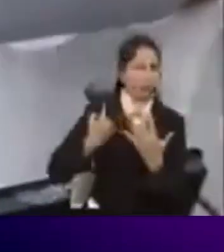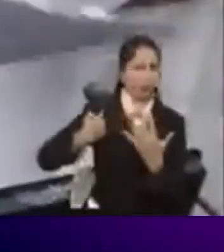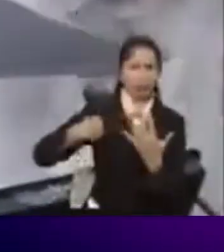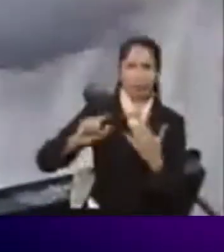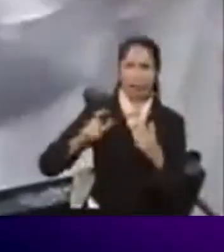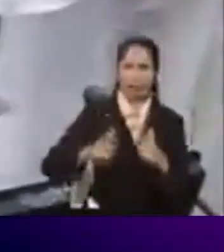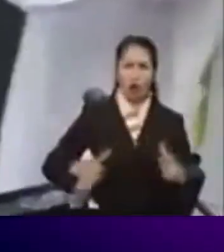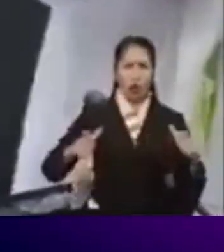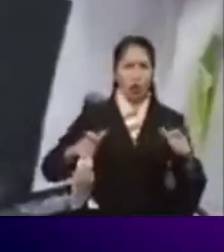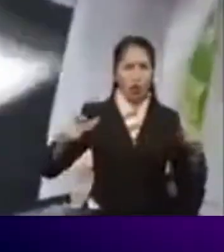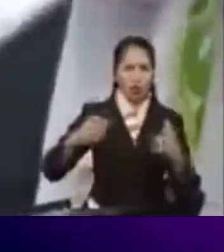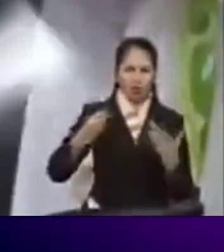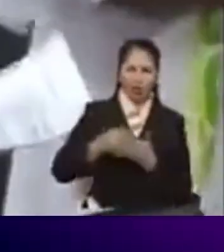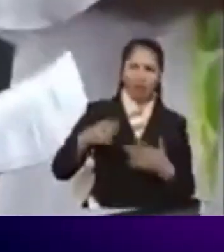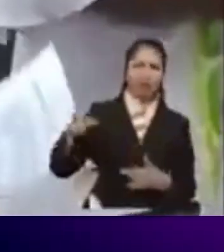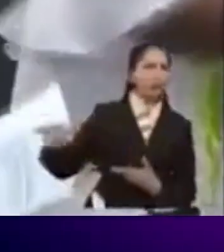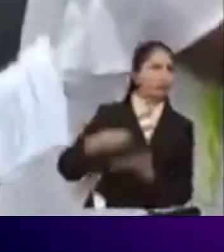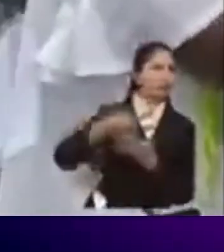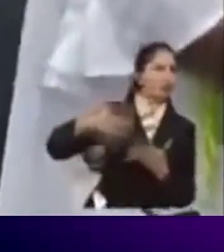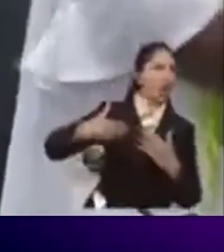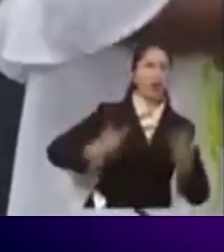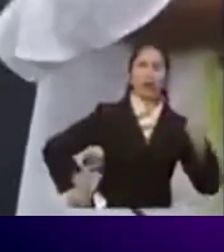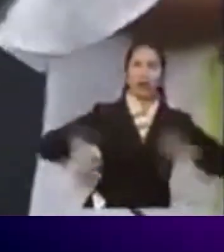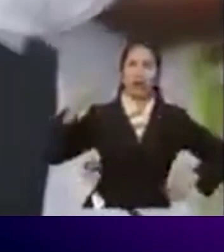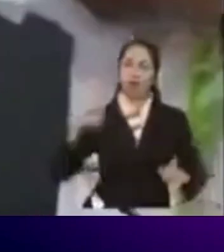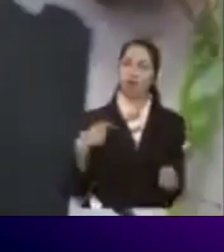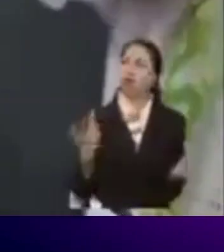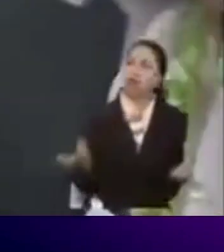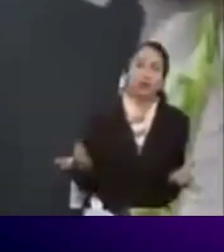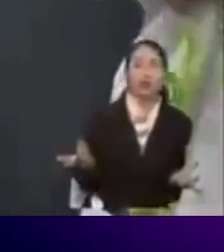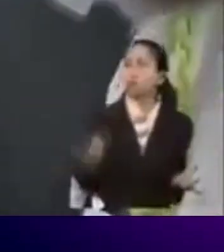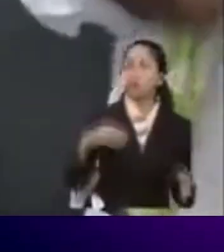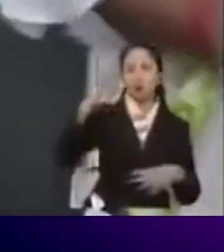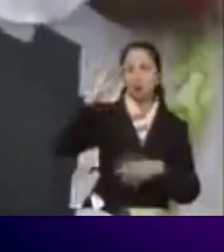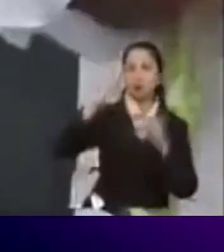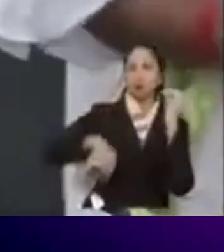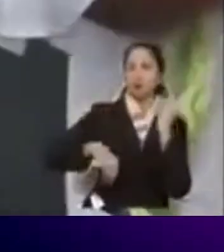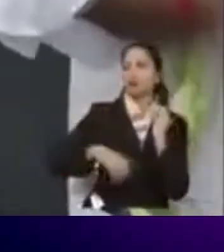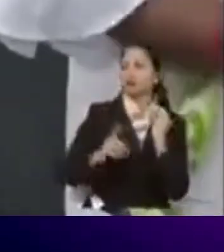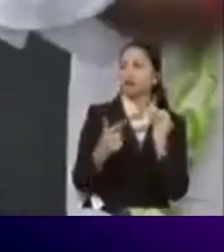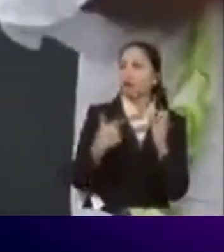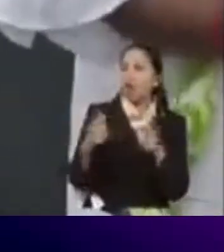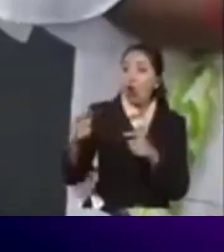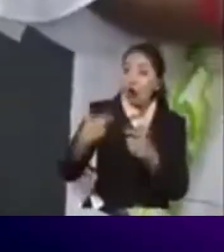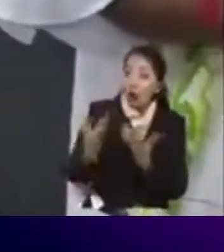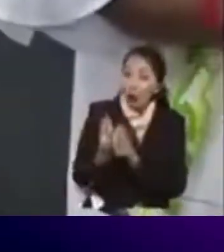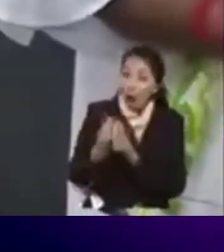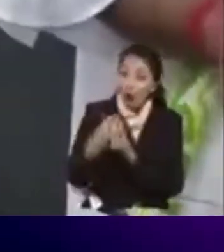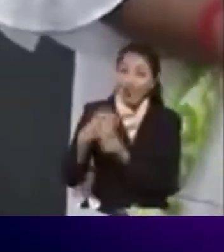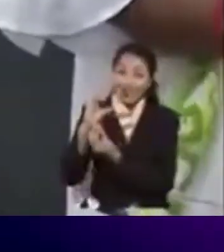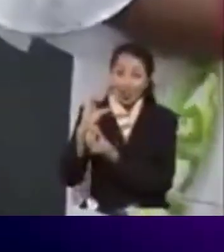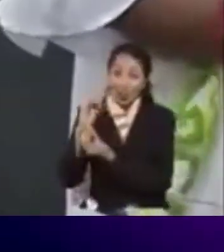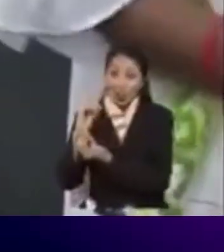los congresistas más caros de este país. No, señor. Cada uno de los 13 congresistas del